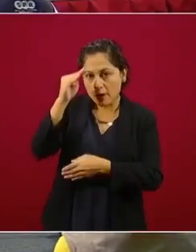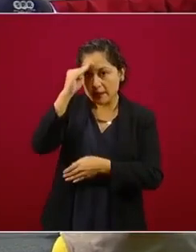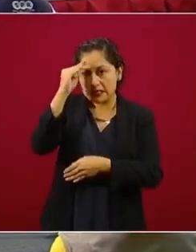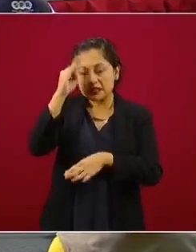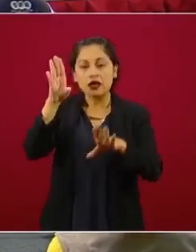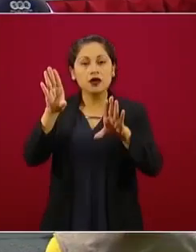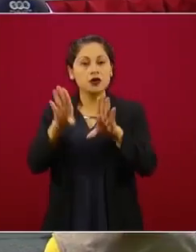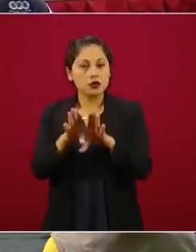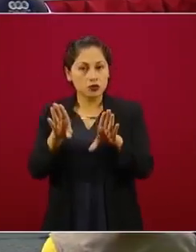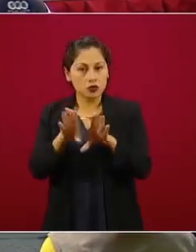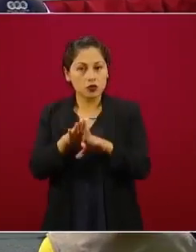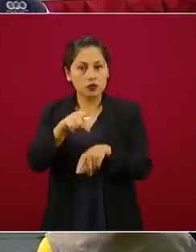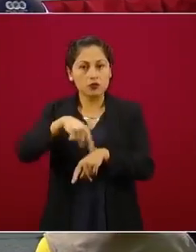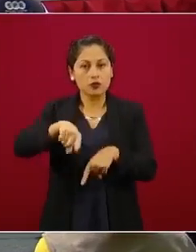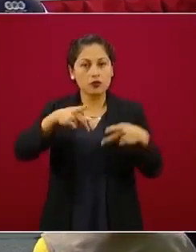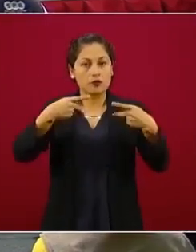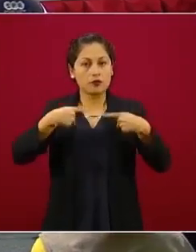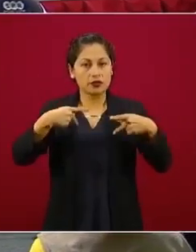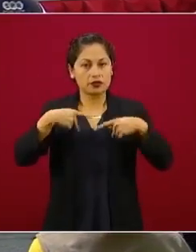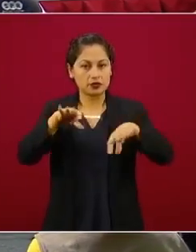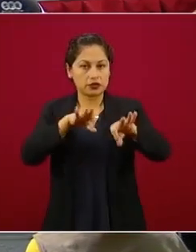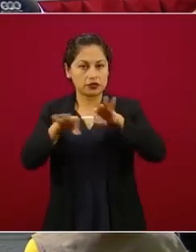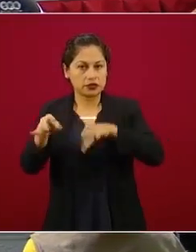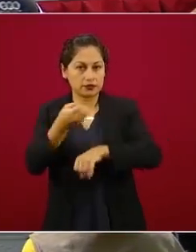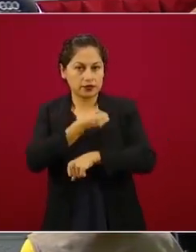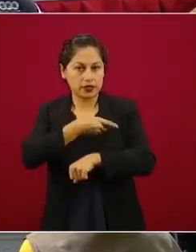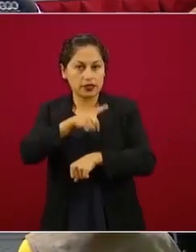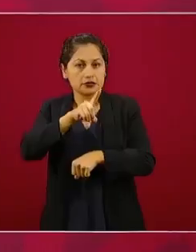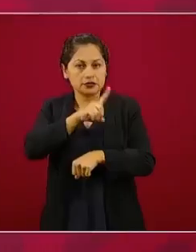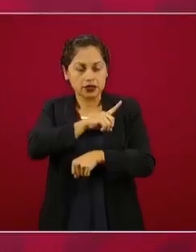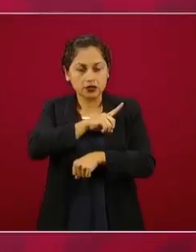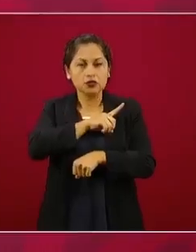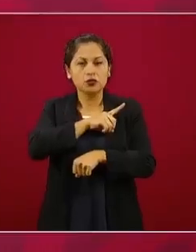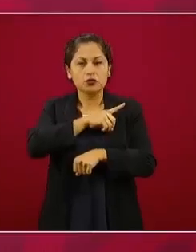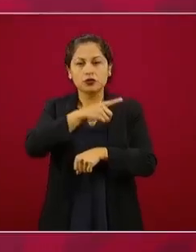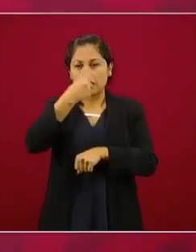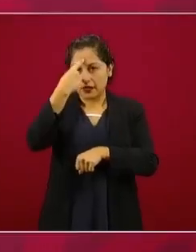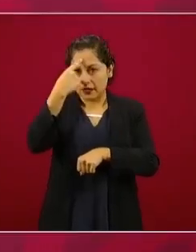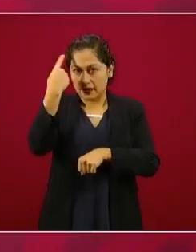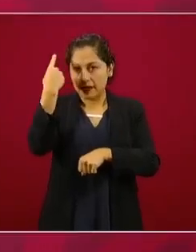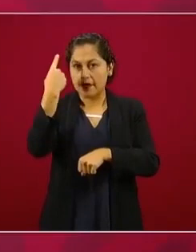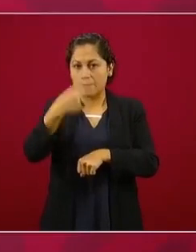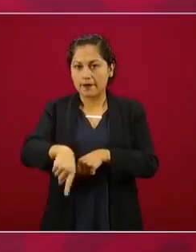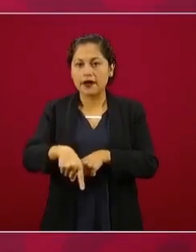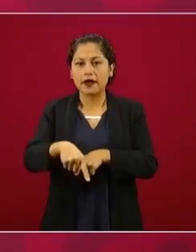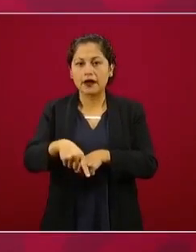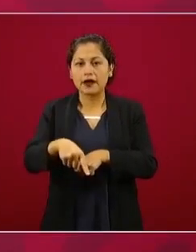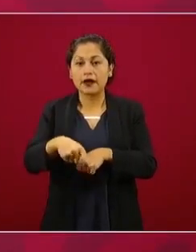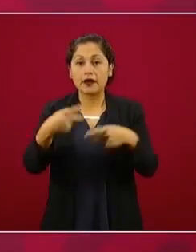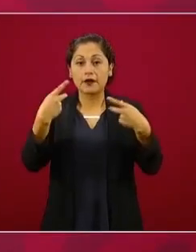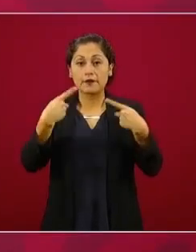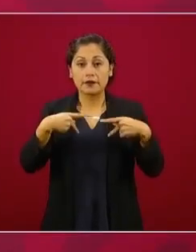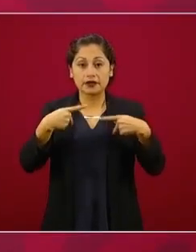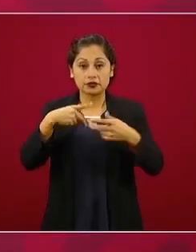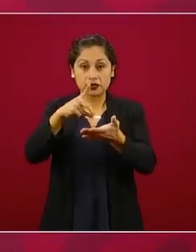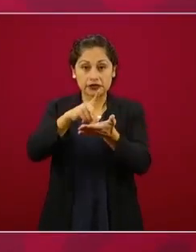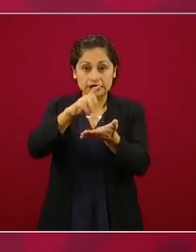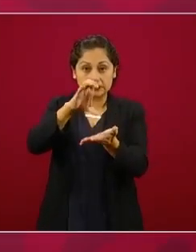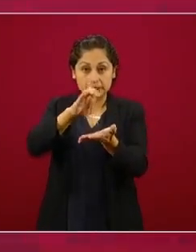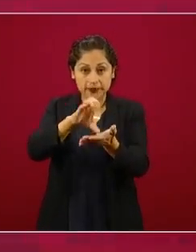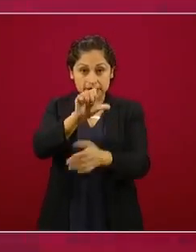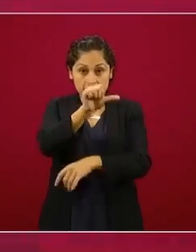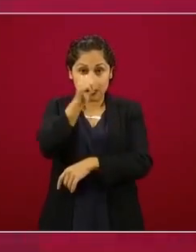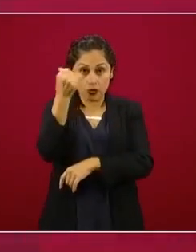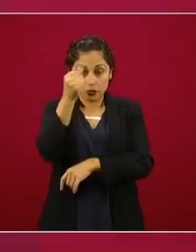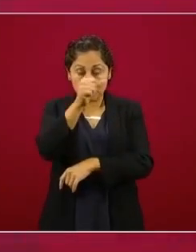personal sanitario saber cómo cuidar, cómo atender a las personas con discapacidad, a las personas con